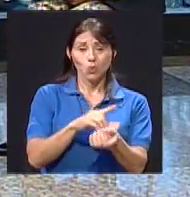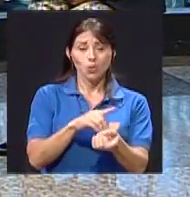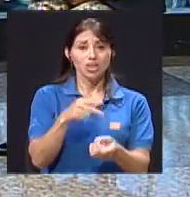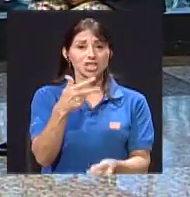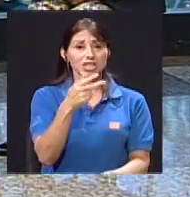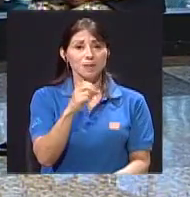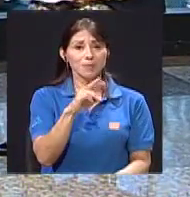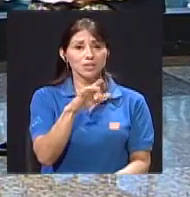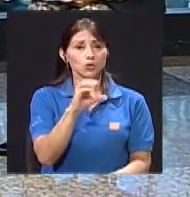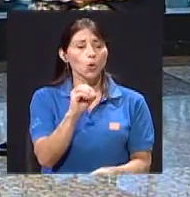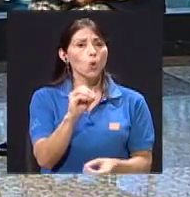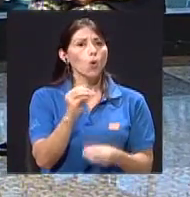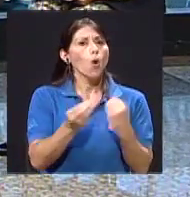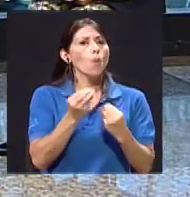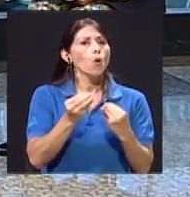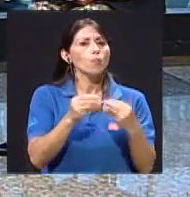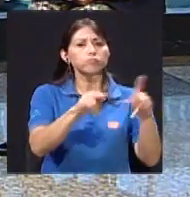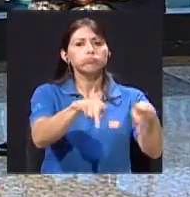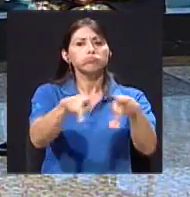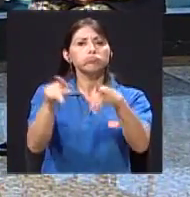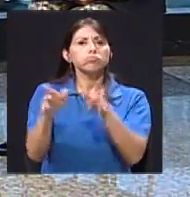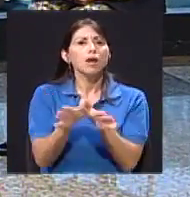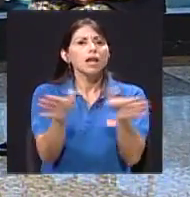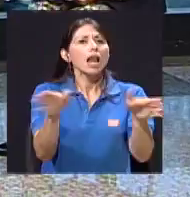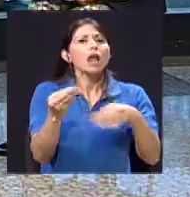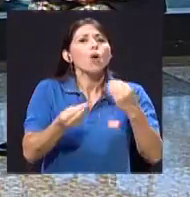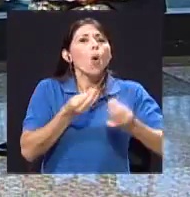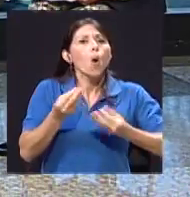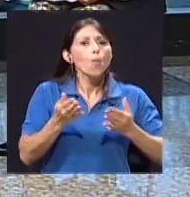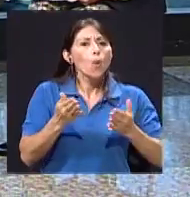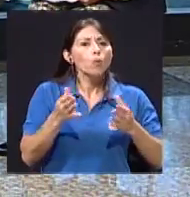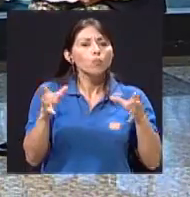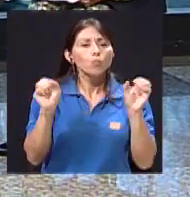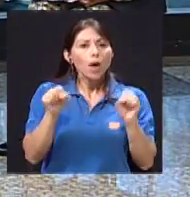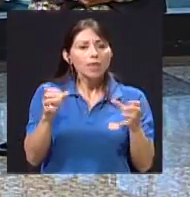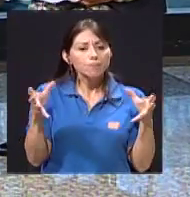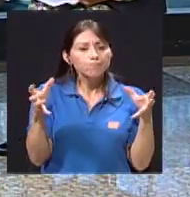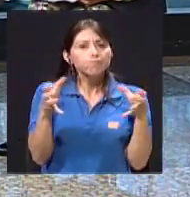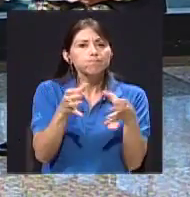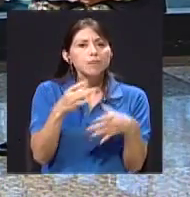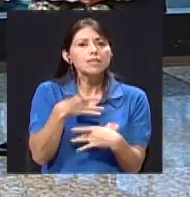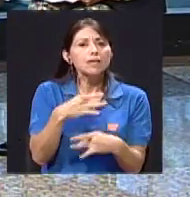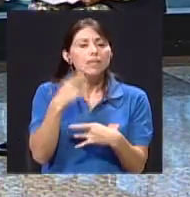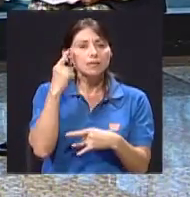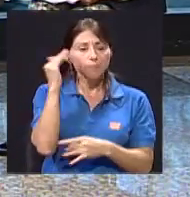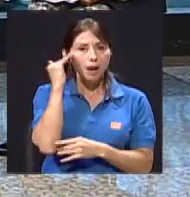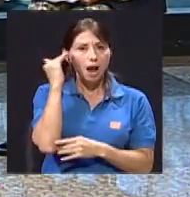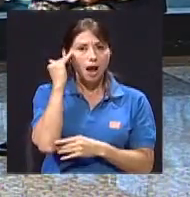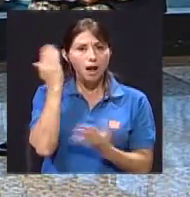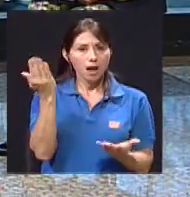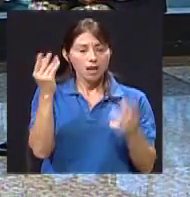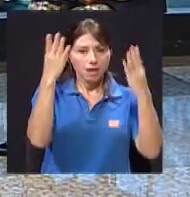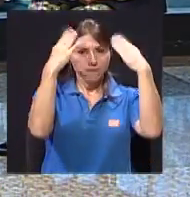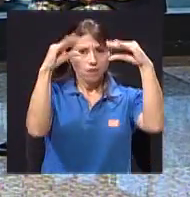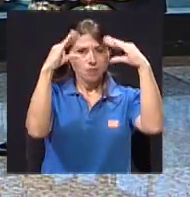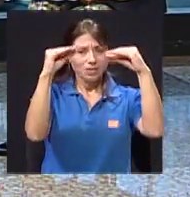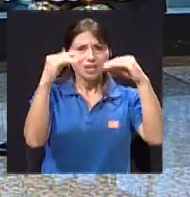ver, doctor Chamizo, cómo también podemos hacer que la comunidad en general pueda agruparse, interesarse por conocer